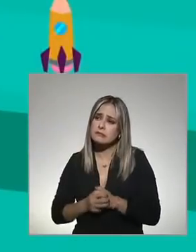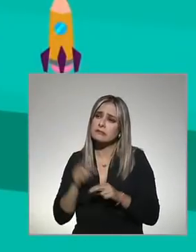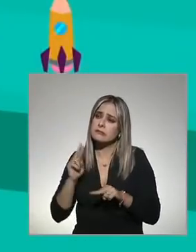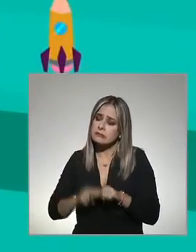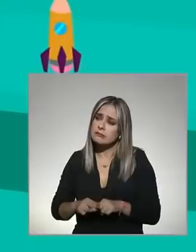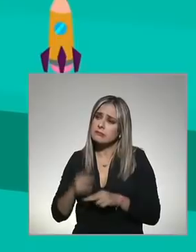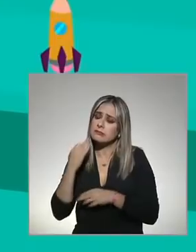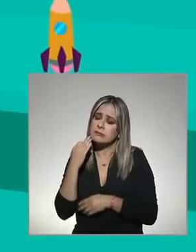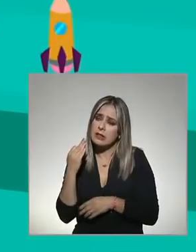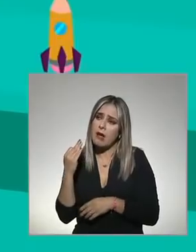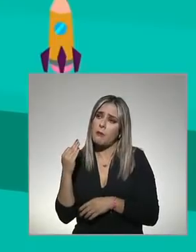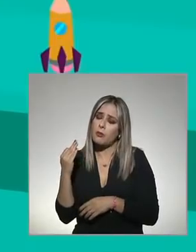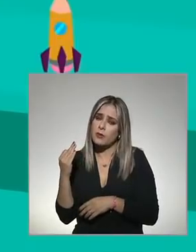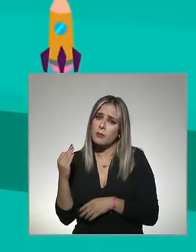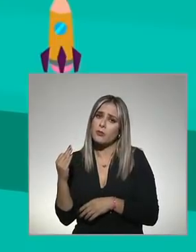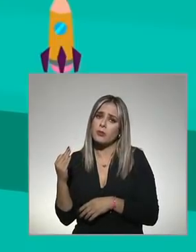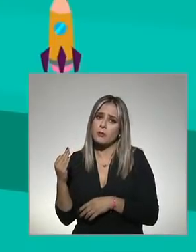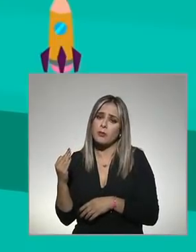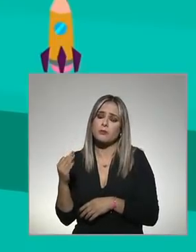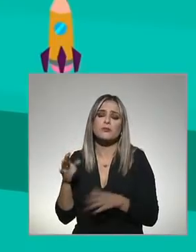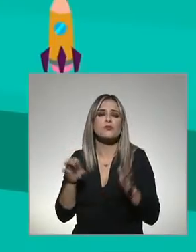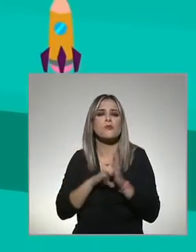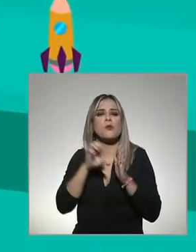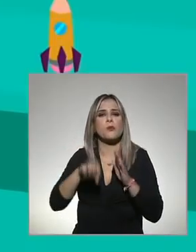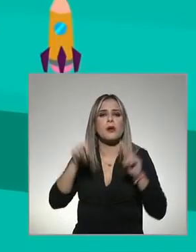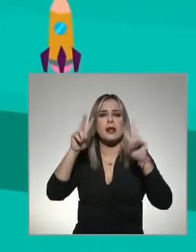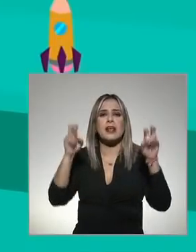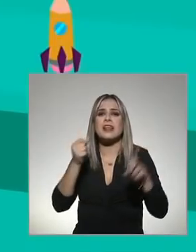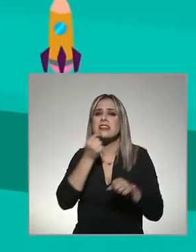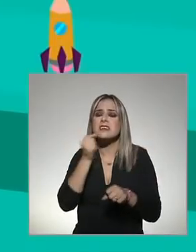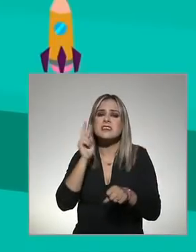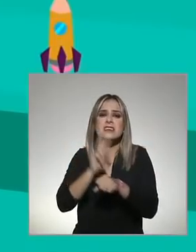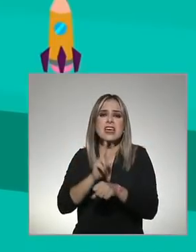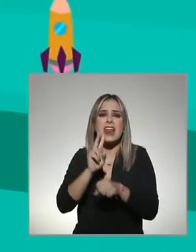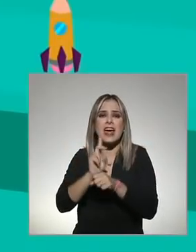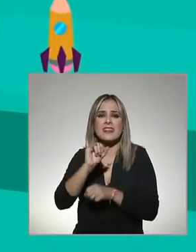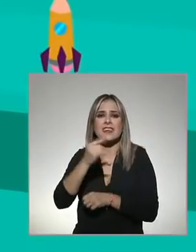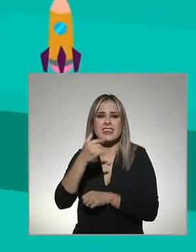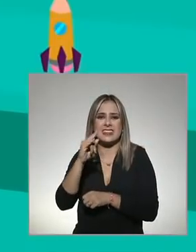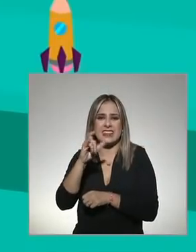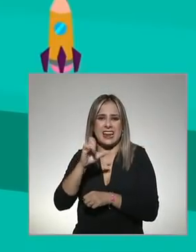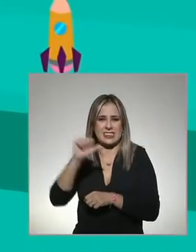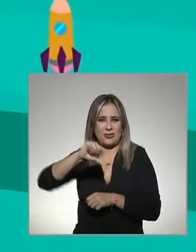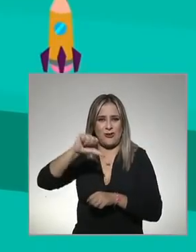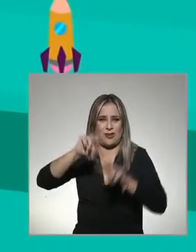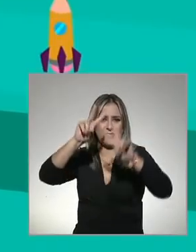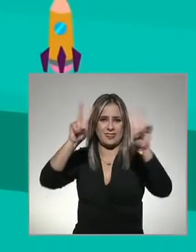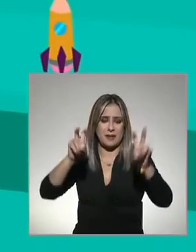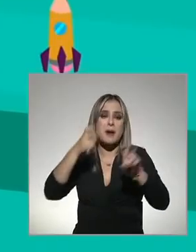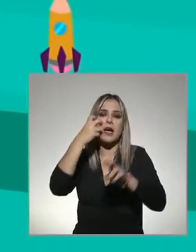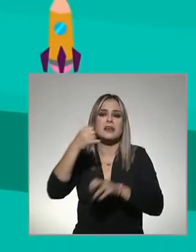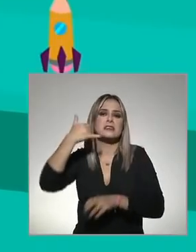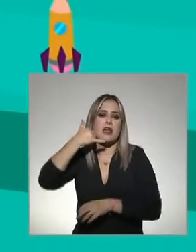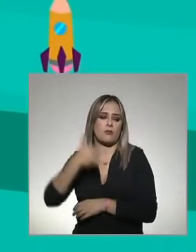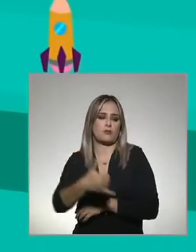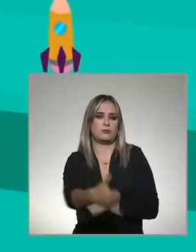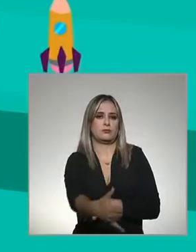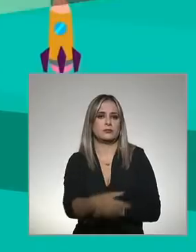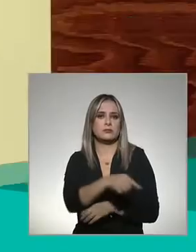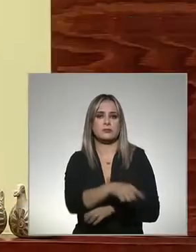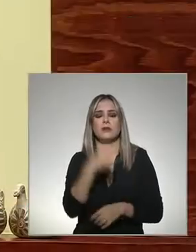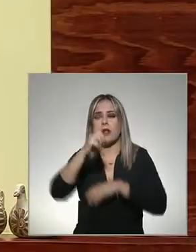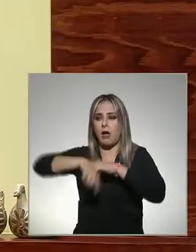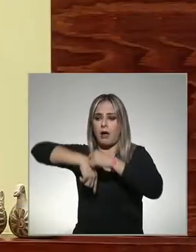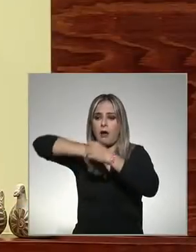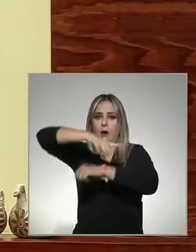teniendo, como lo dice el título de este programa, niñeras digitales durante larguísimas horas del día?